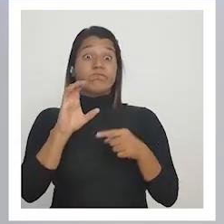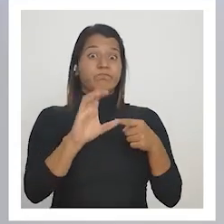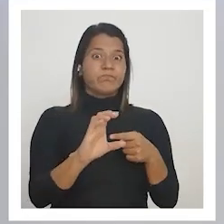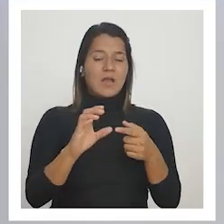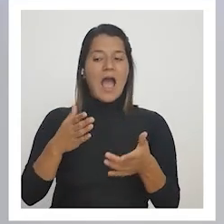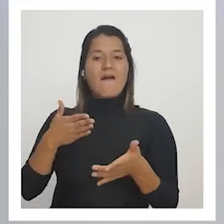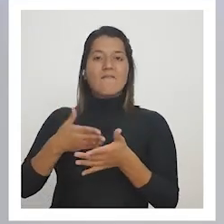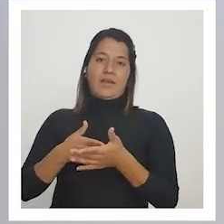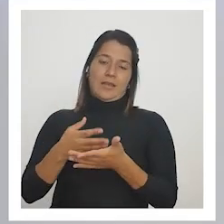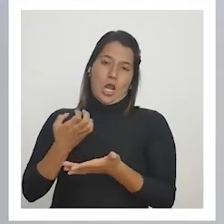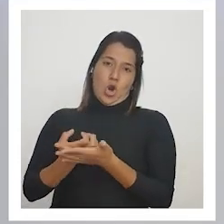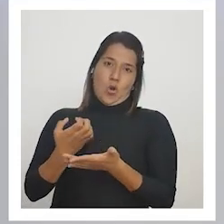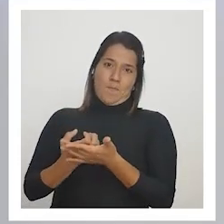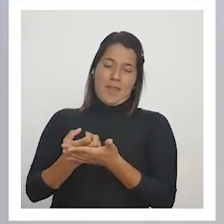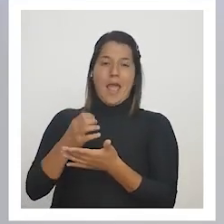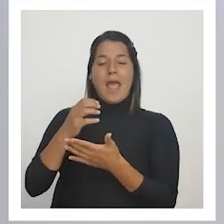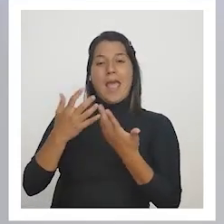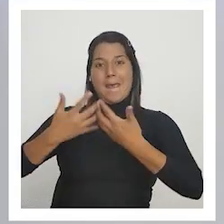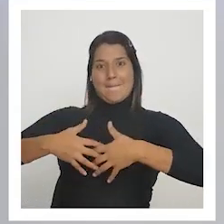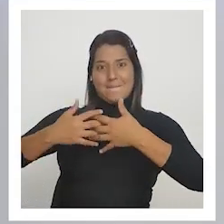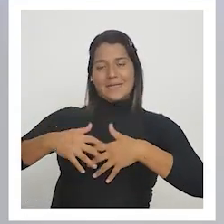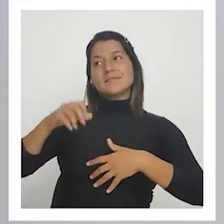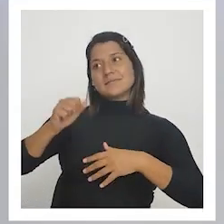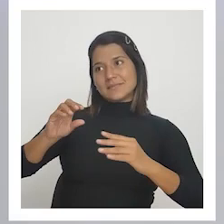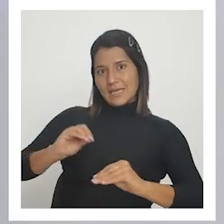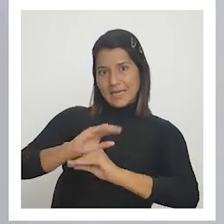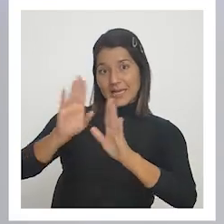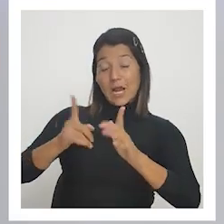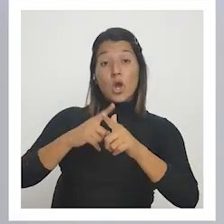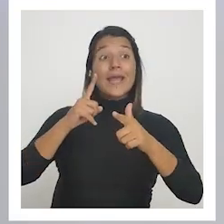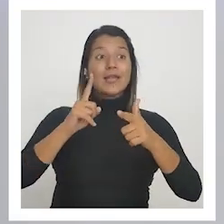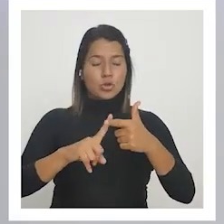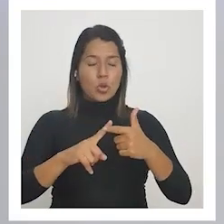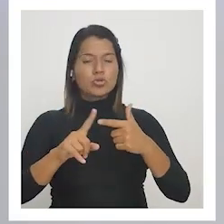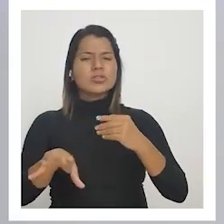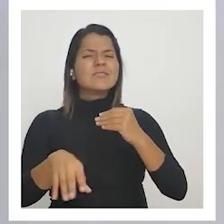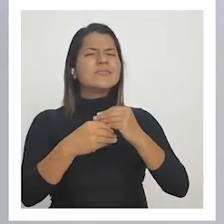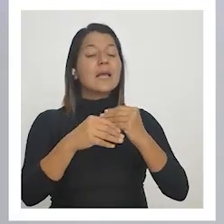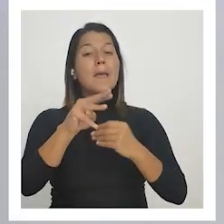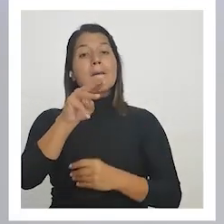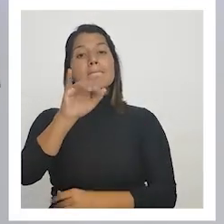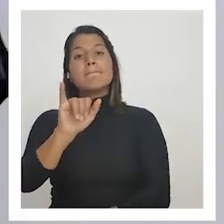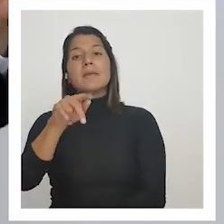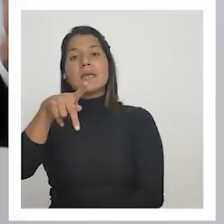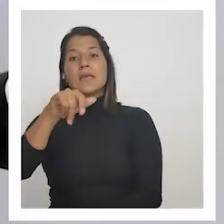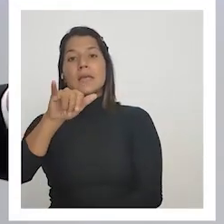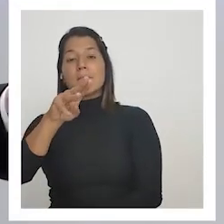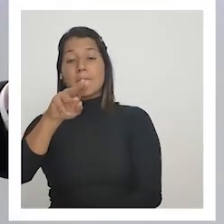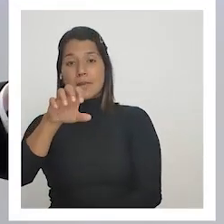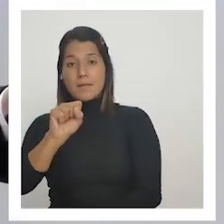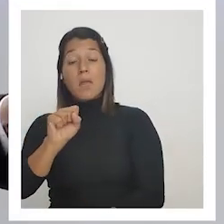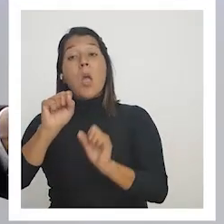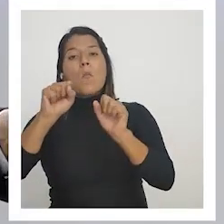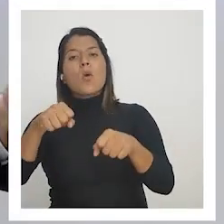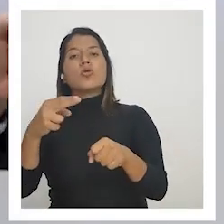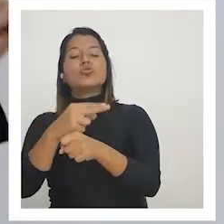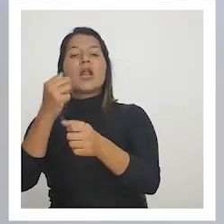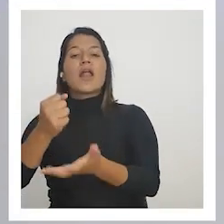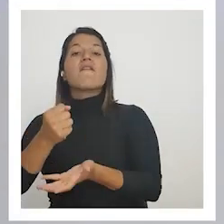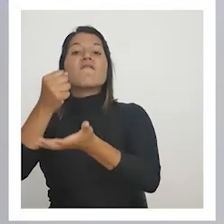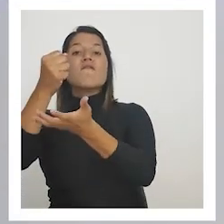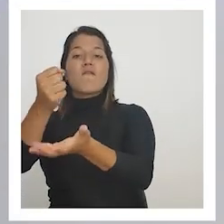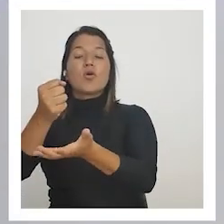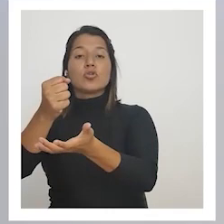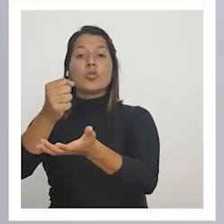el tema de que las MIPYMES pueden echar mano del Fondo de Avales y Garantías que tiene el Sistema de Banca para el Desarrollo o que tiene